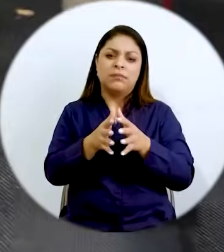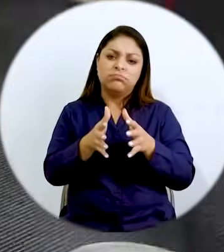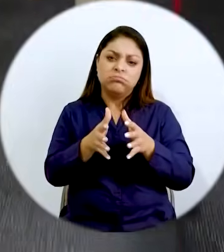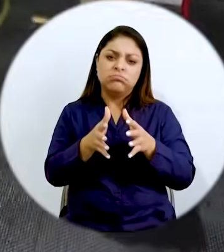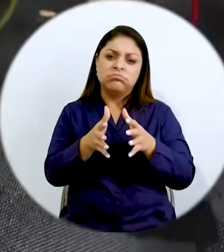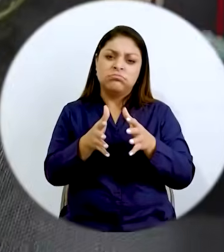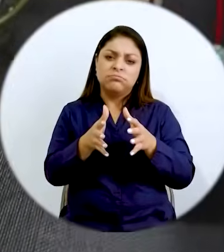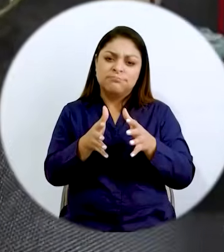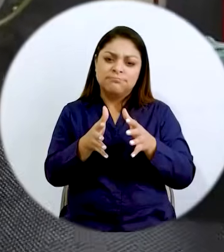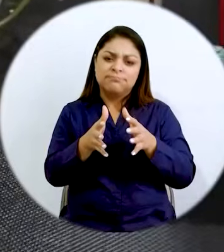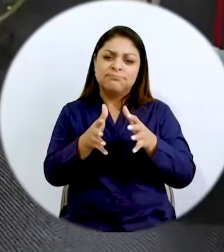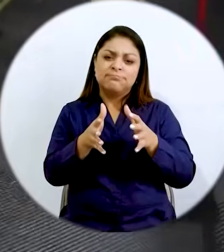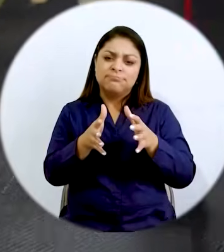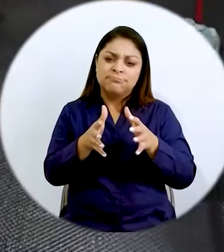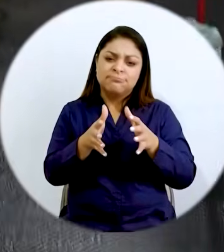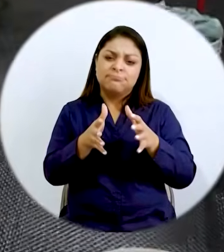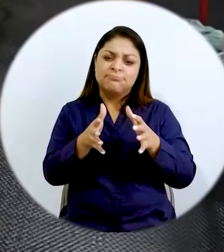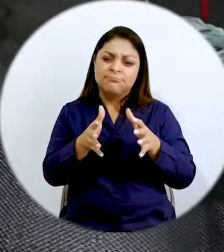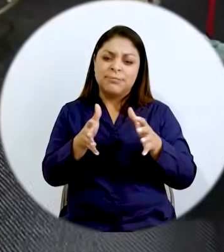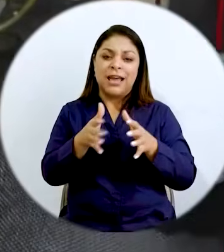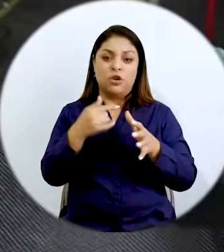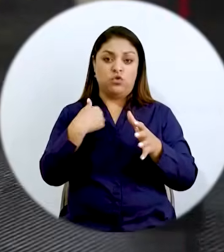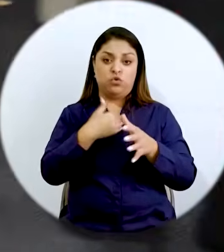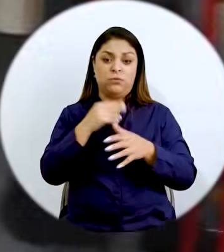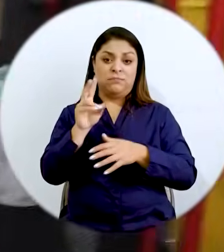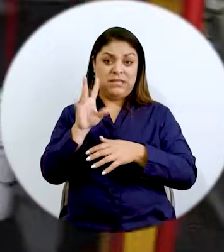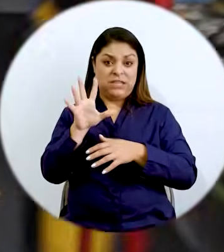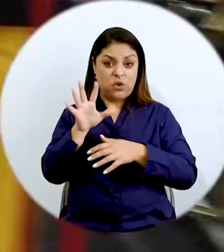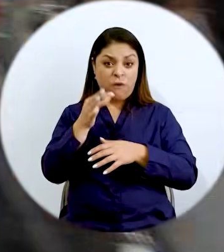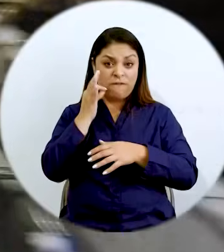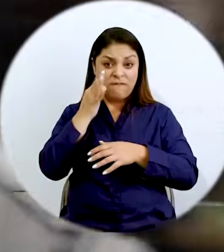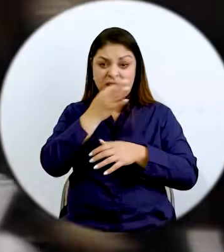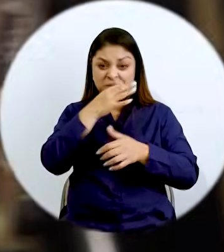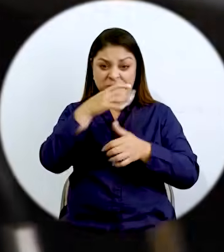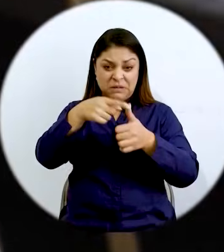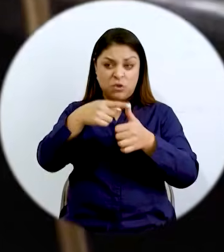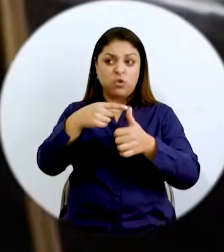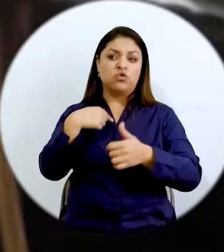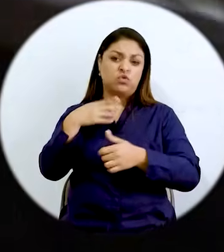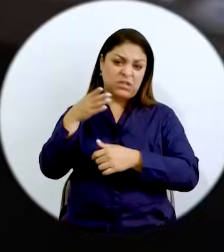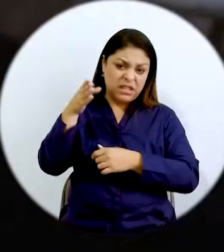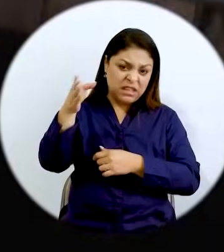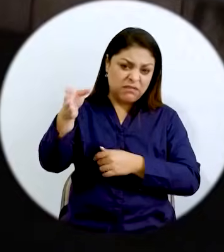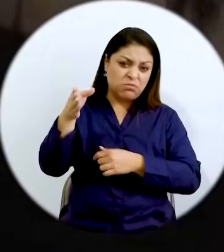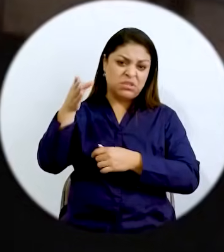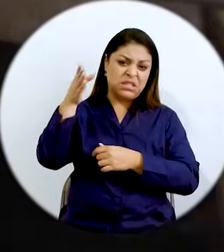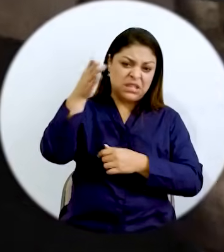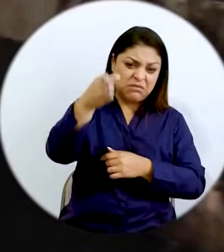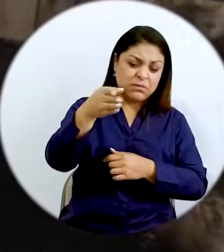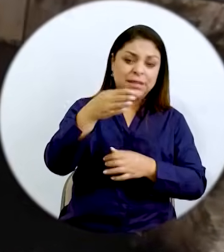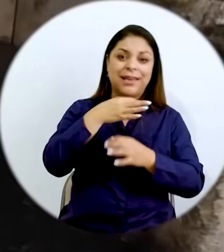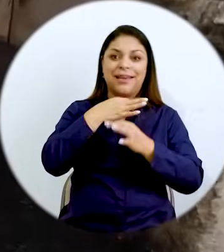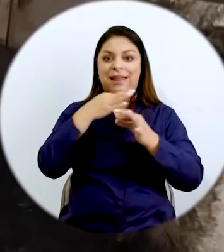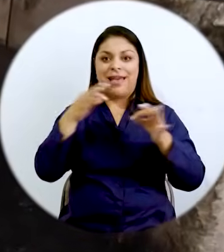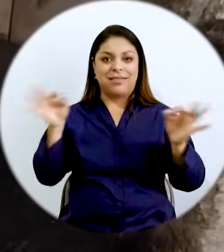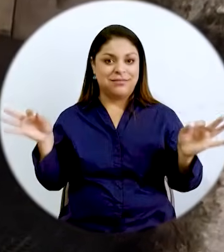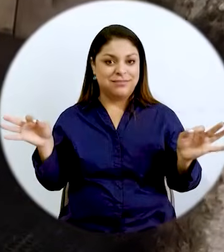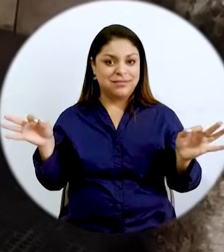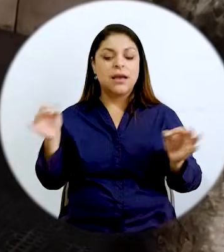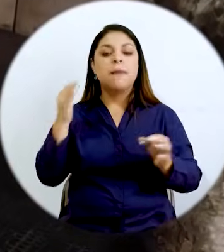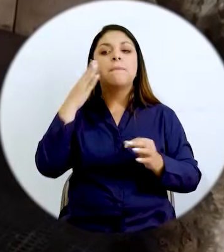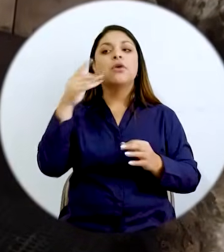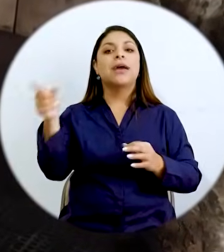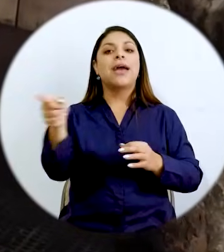¿verdad? Comenzamos a esas 25 fincas, nosotros íbamos de gratis. Íbamos de gratis porque nos estaban